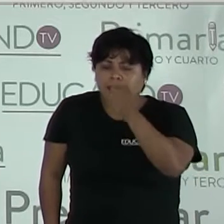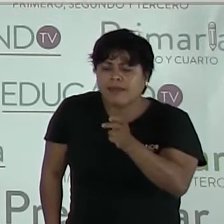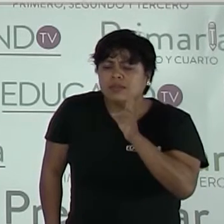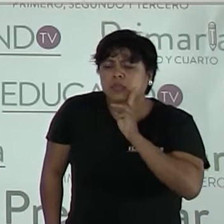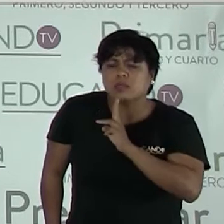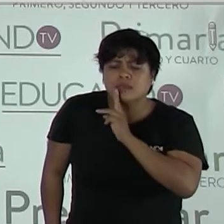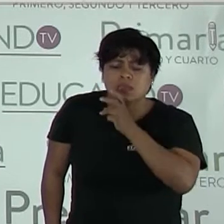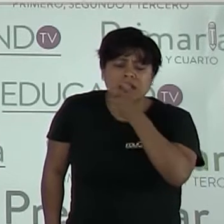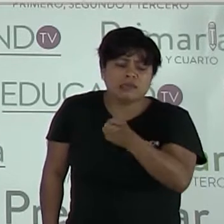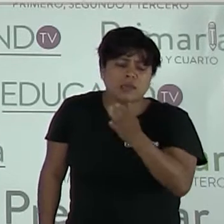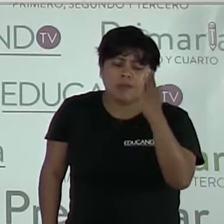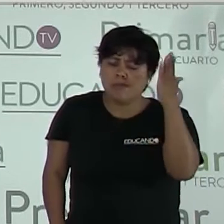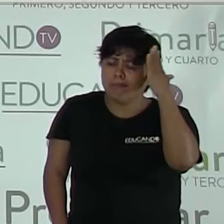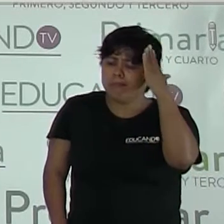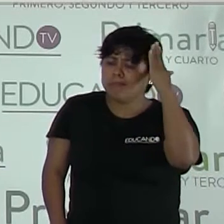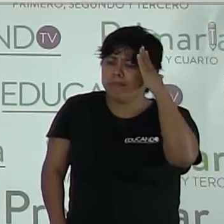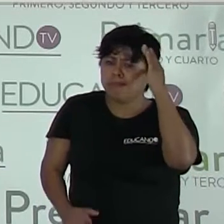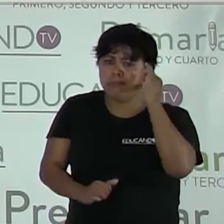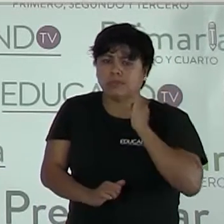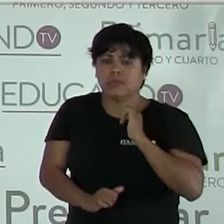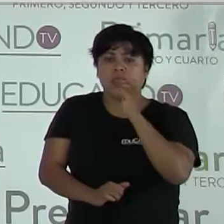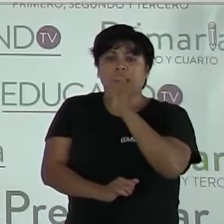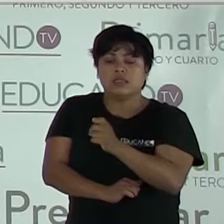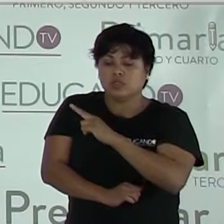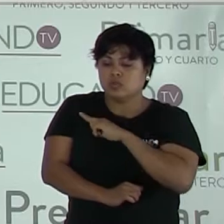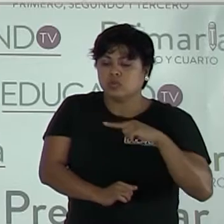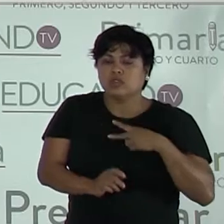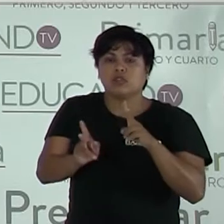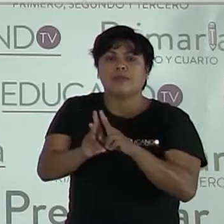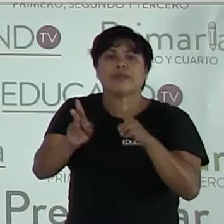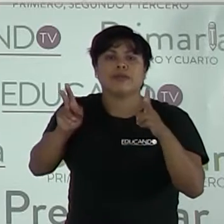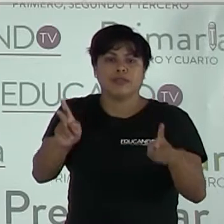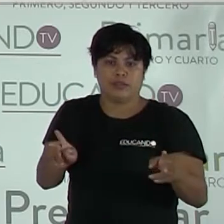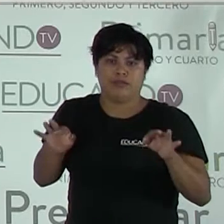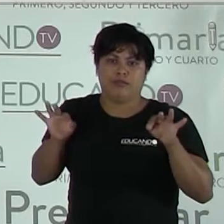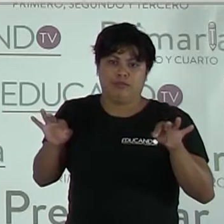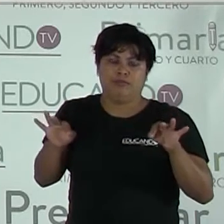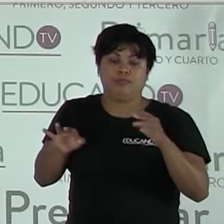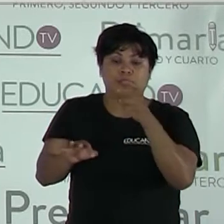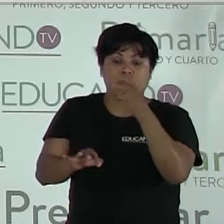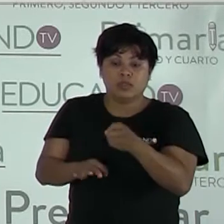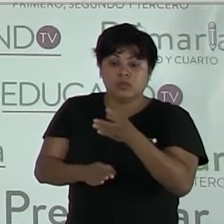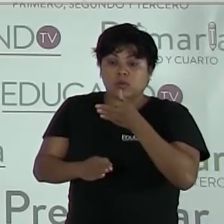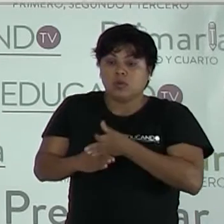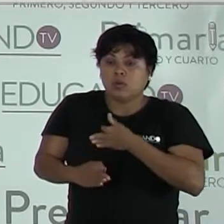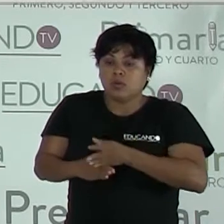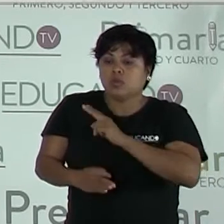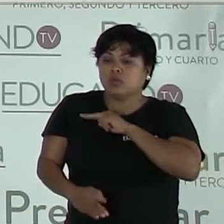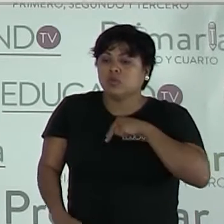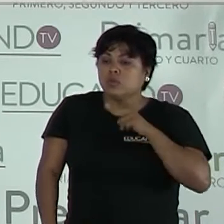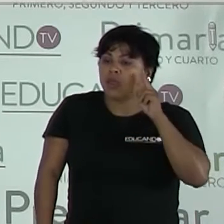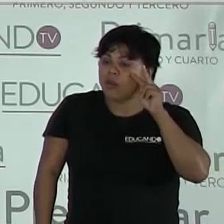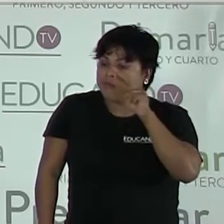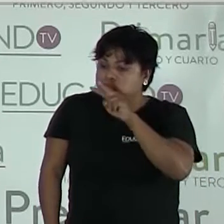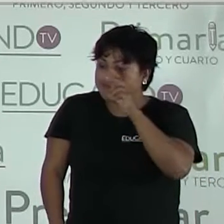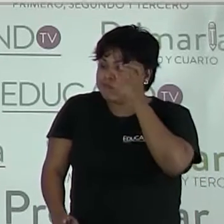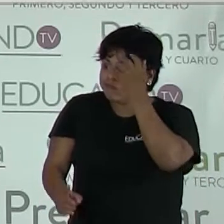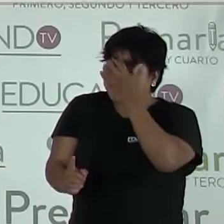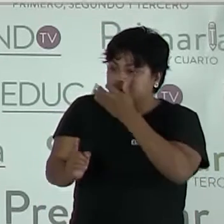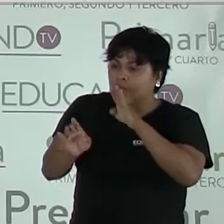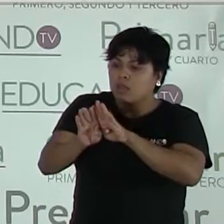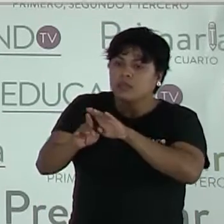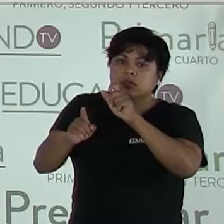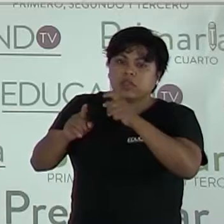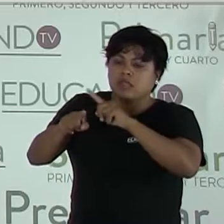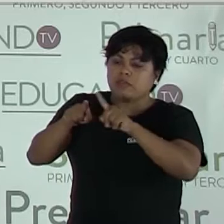parte fundamental de lo que es nuestro periódico. Es por ello que el día de hoy analizaremos